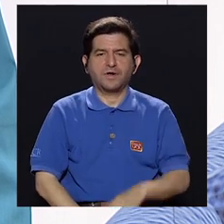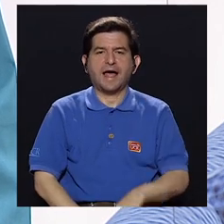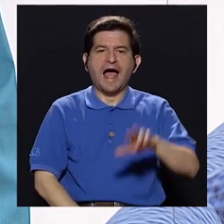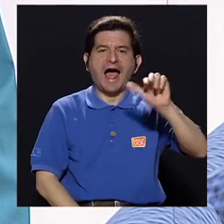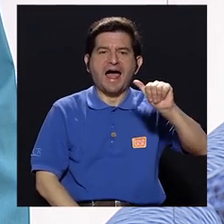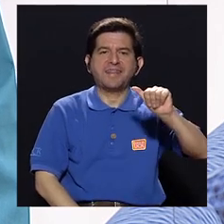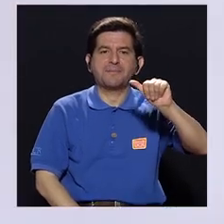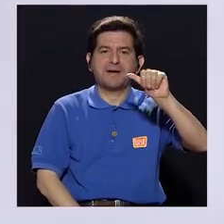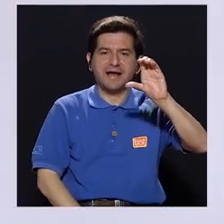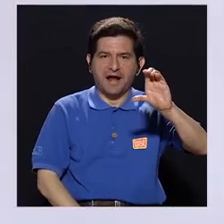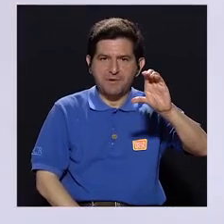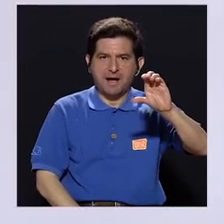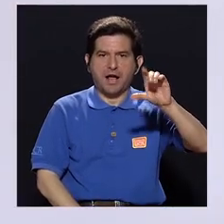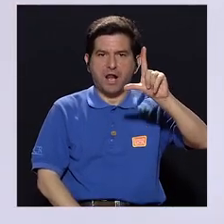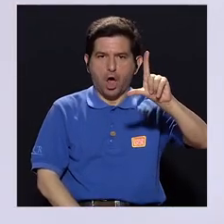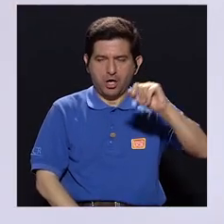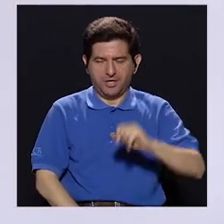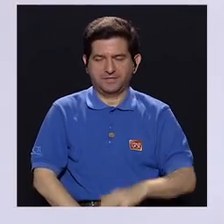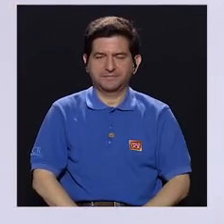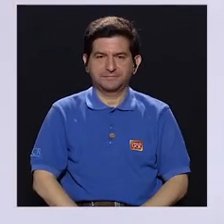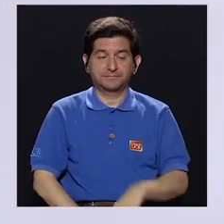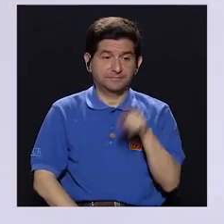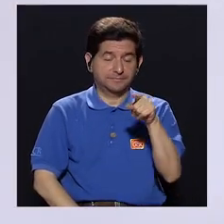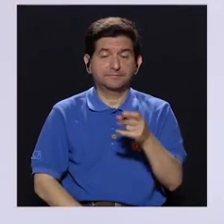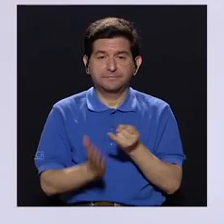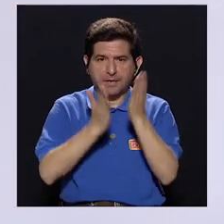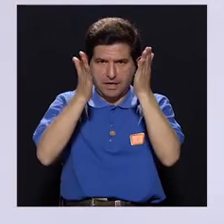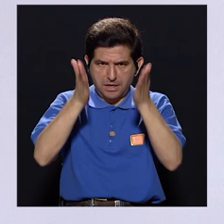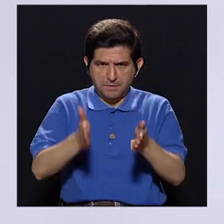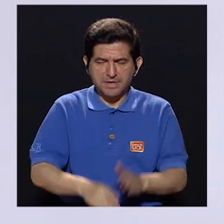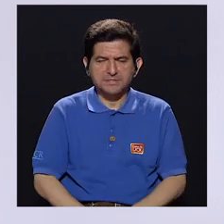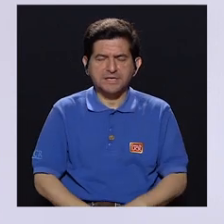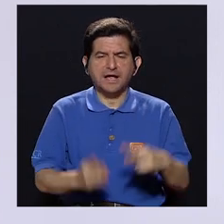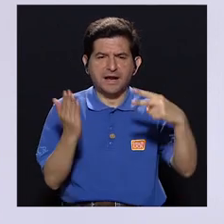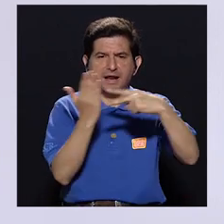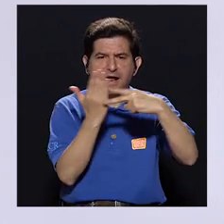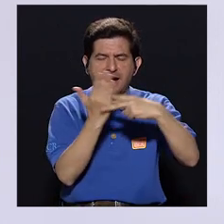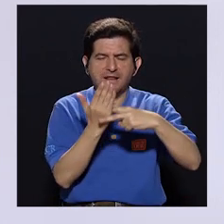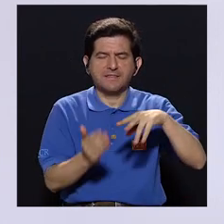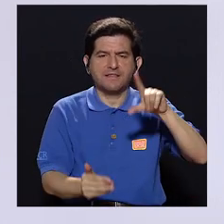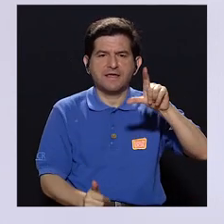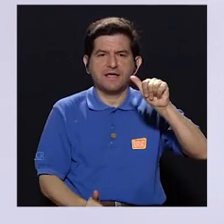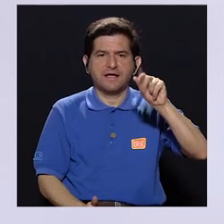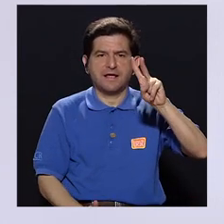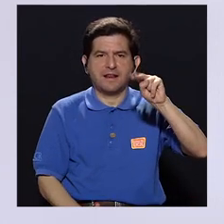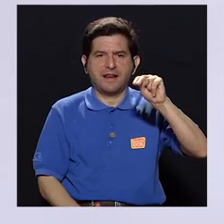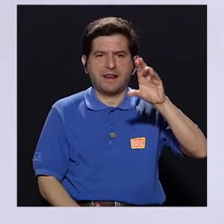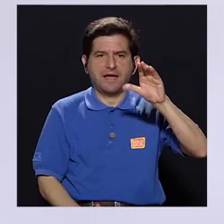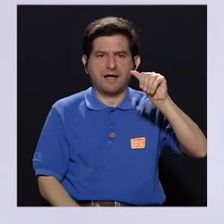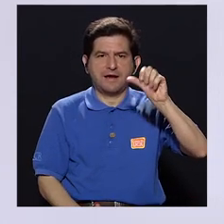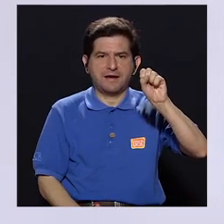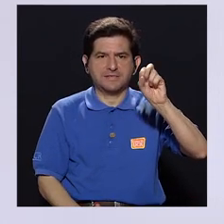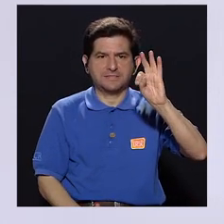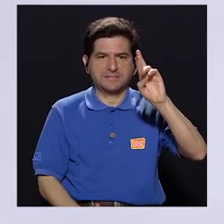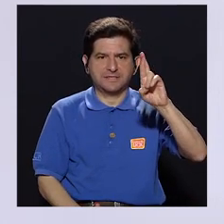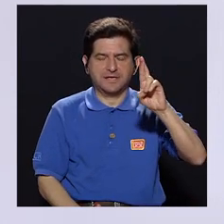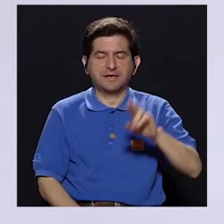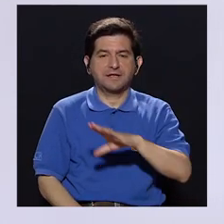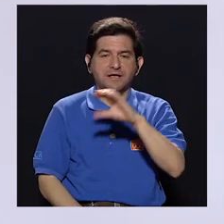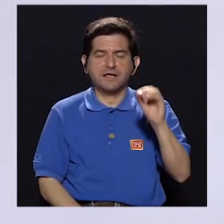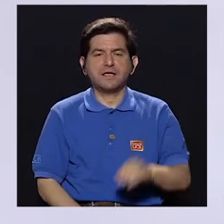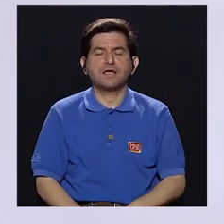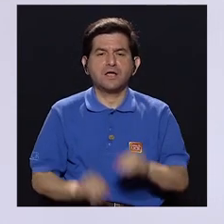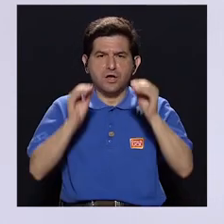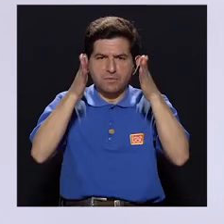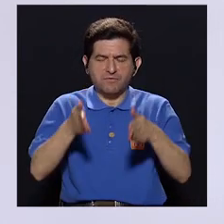Adam carmans lock quien es investigador del jardín Lancaster y profesor de la escuela de biología